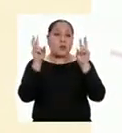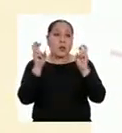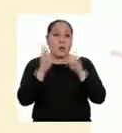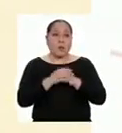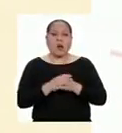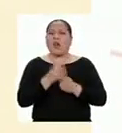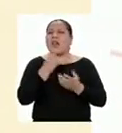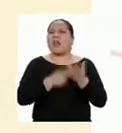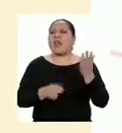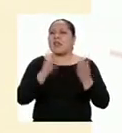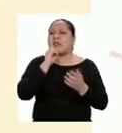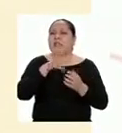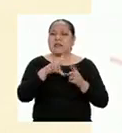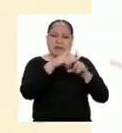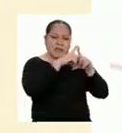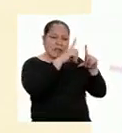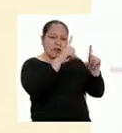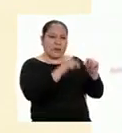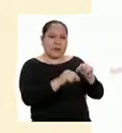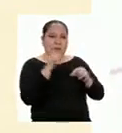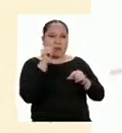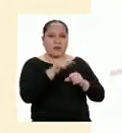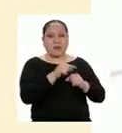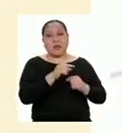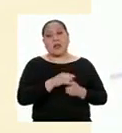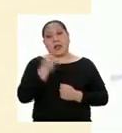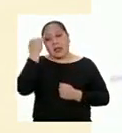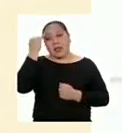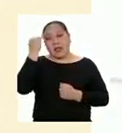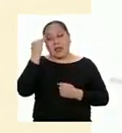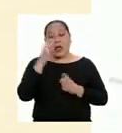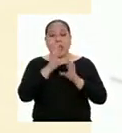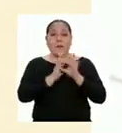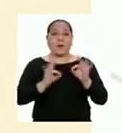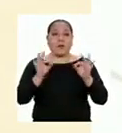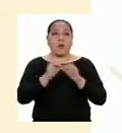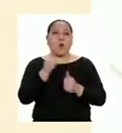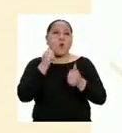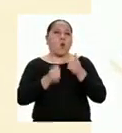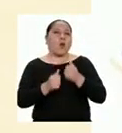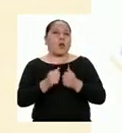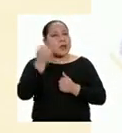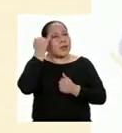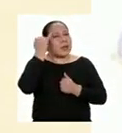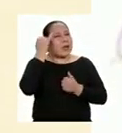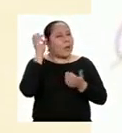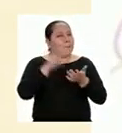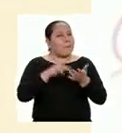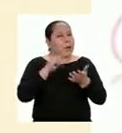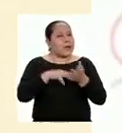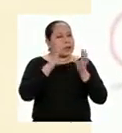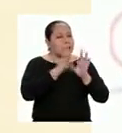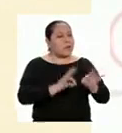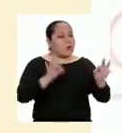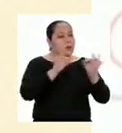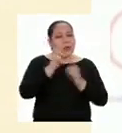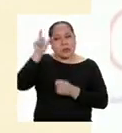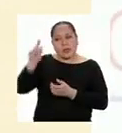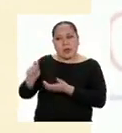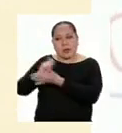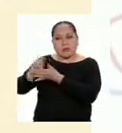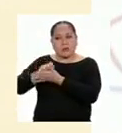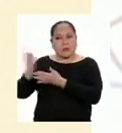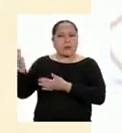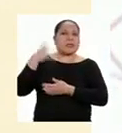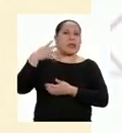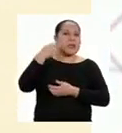trata este párrafo? Si nuestro objetivo es la idea principal, nos toca preguntar: ¿cuál es la idea más importante que el autor me está diciendo sobre el tema en